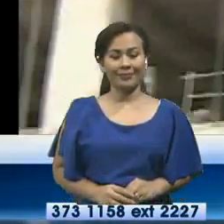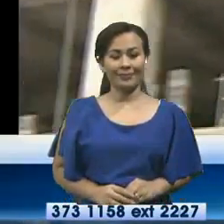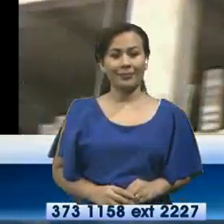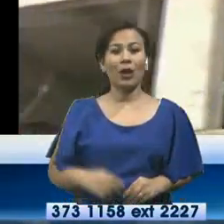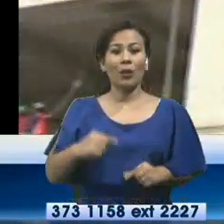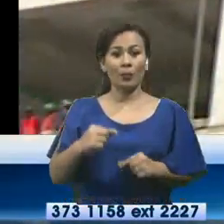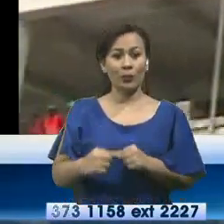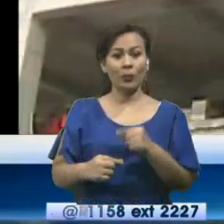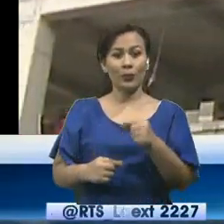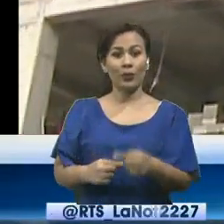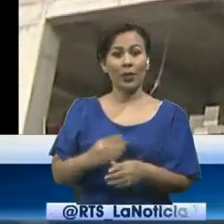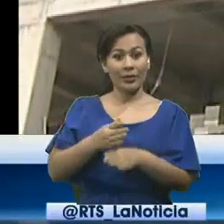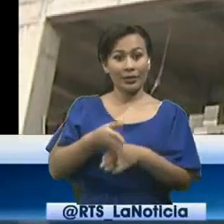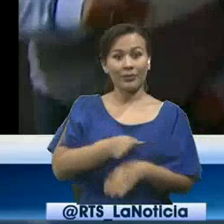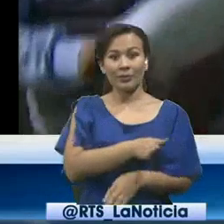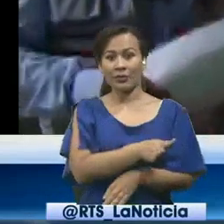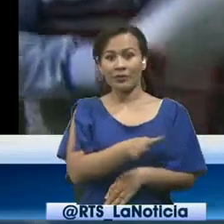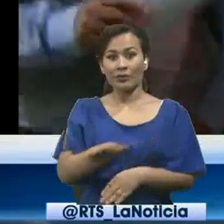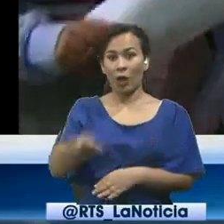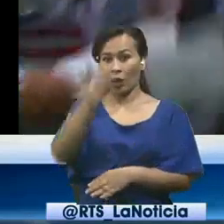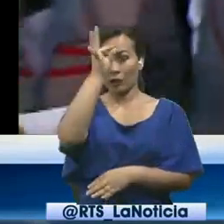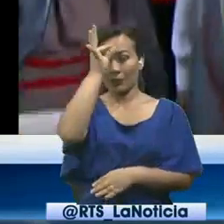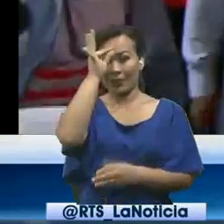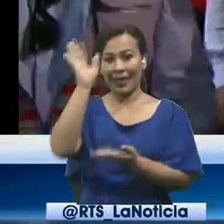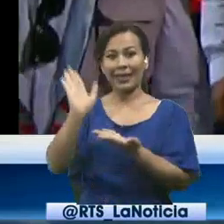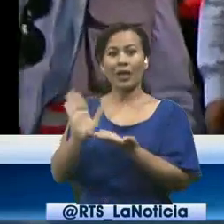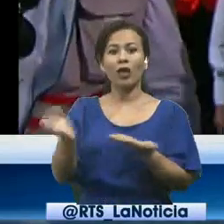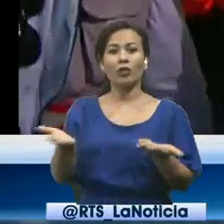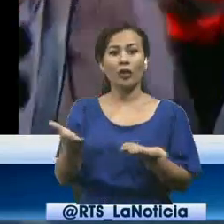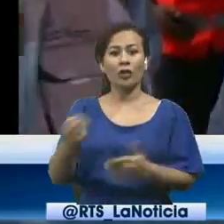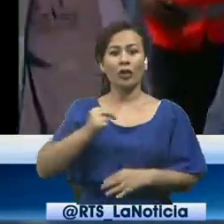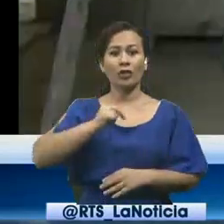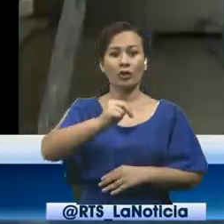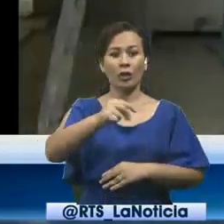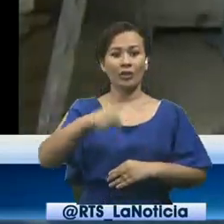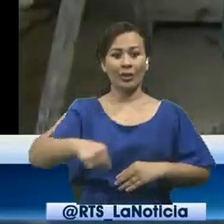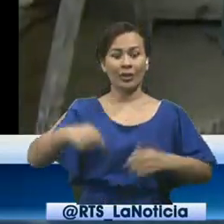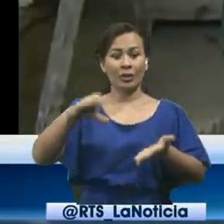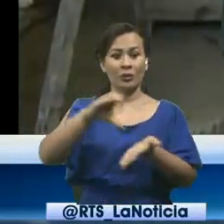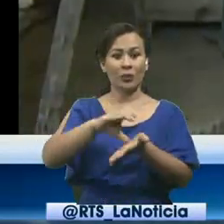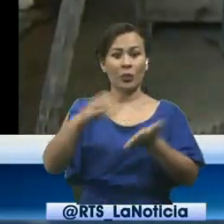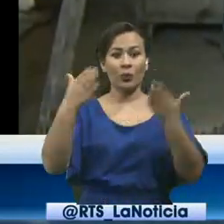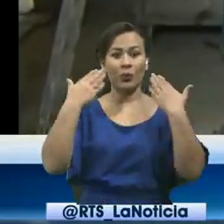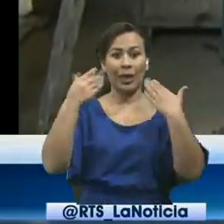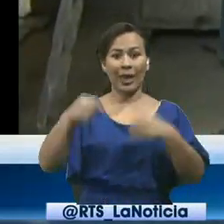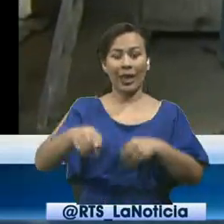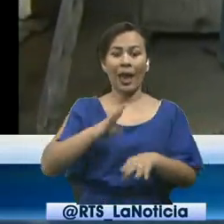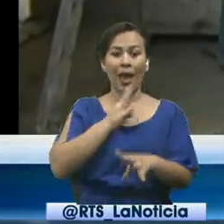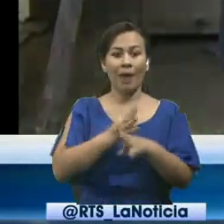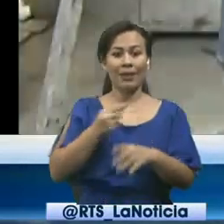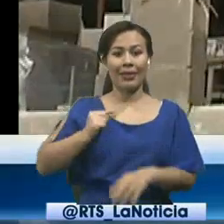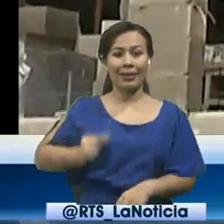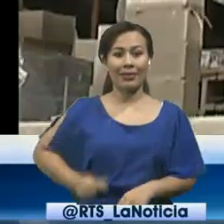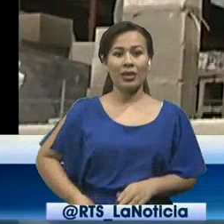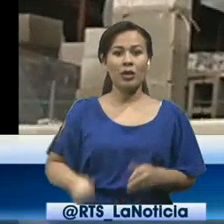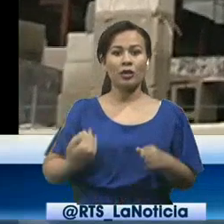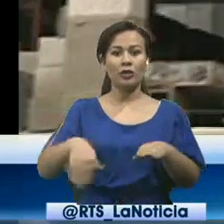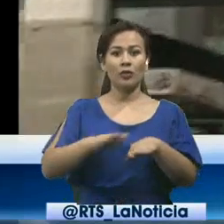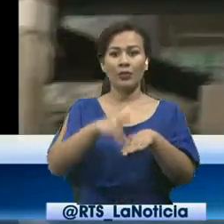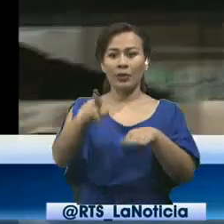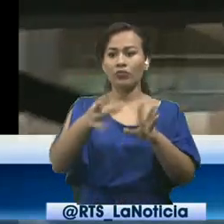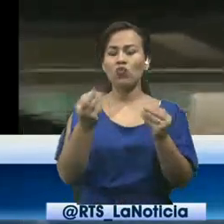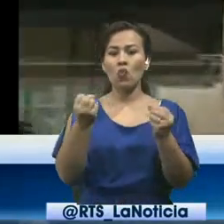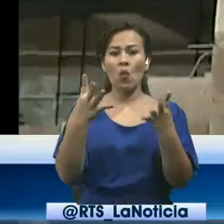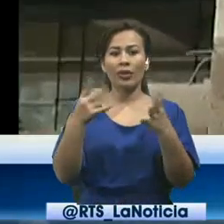Poco después llegó hasta el hospital del IES que se construye al norte de la ciudad. Aquí dio detalles respecto a la capacidad de esta casa de